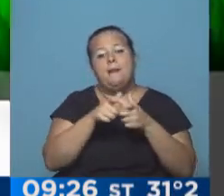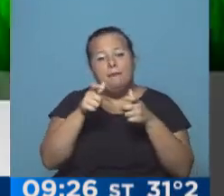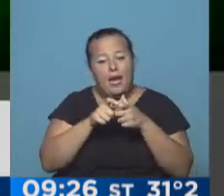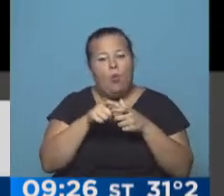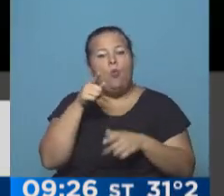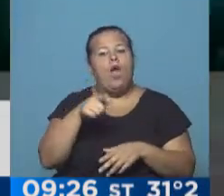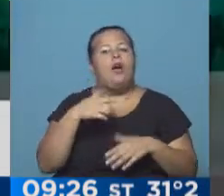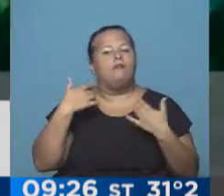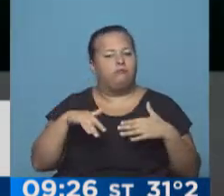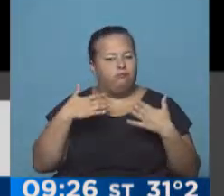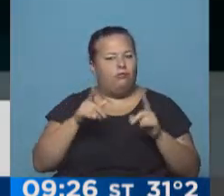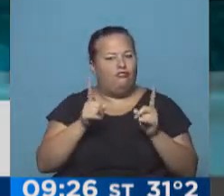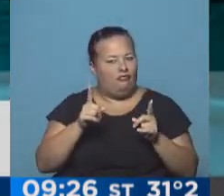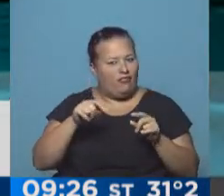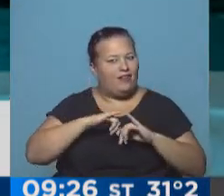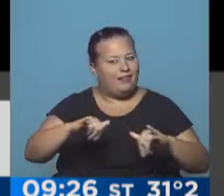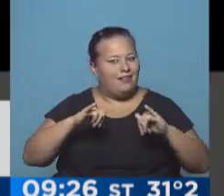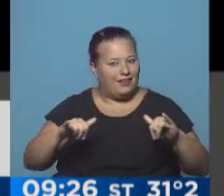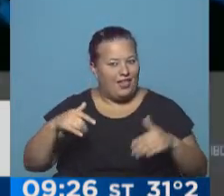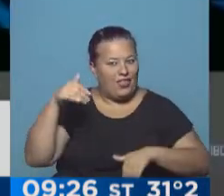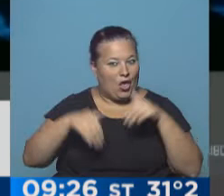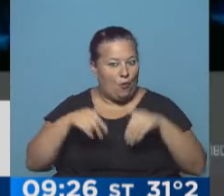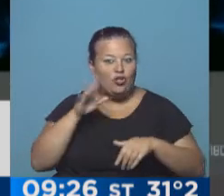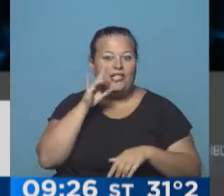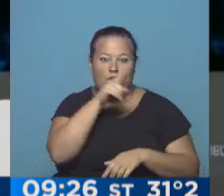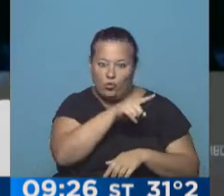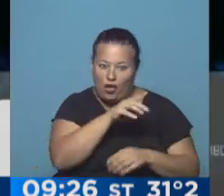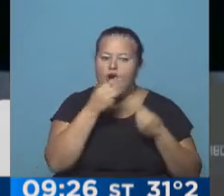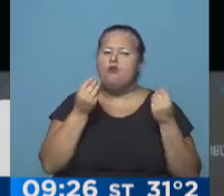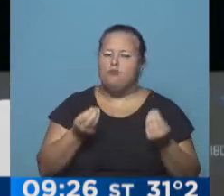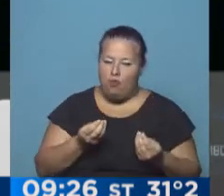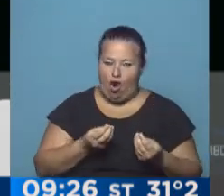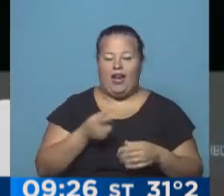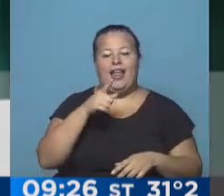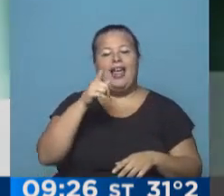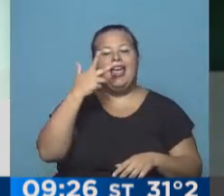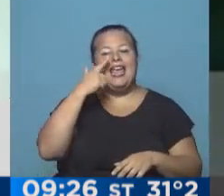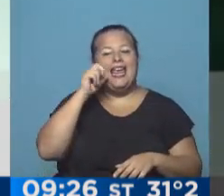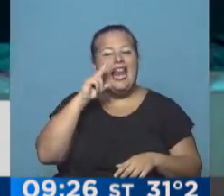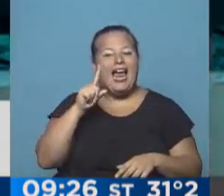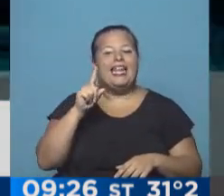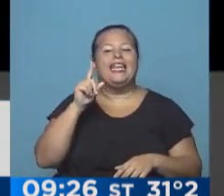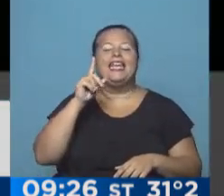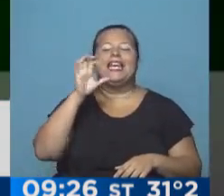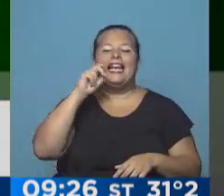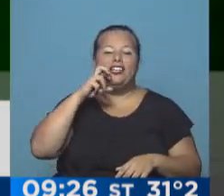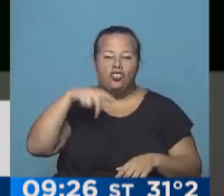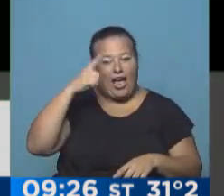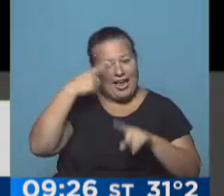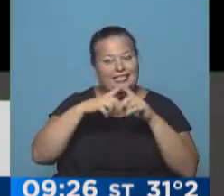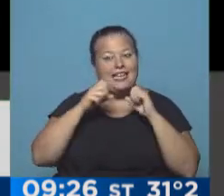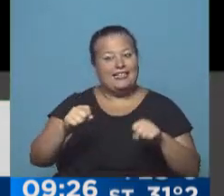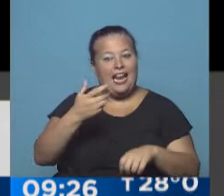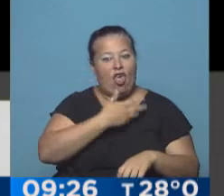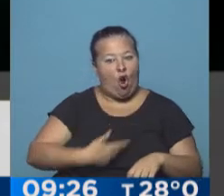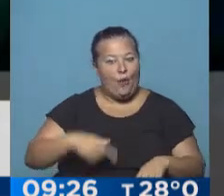que tiene mucha vigencia en la campaña electoral de eeuu porque porque es hilar cristalización hillary clinton era secretaria de